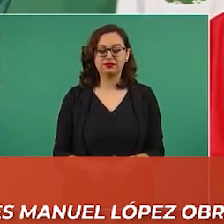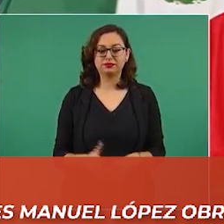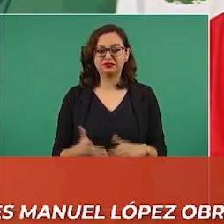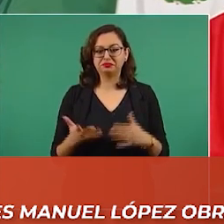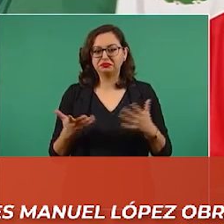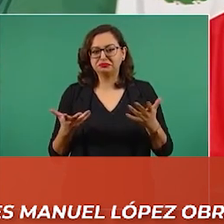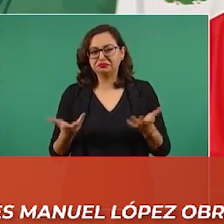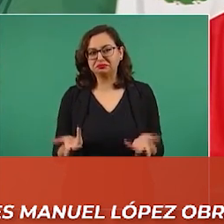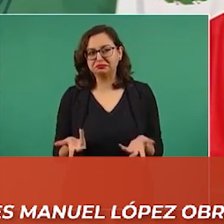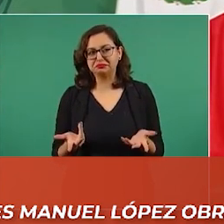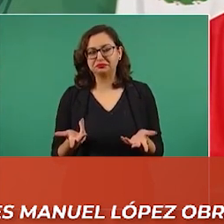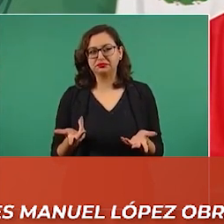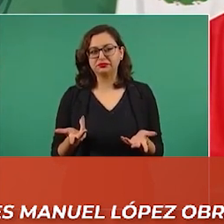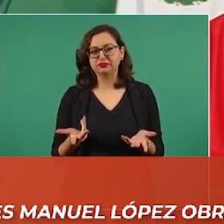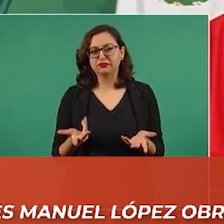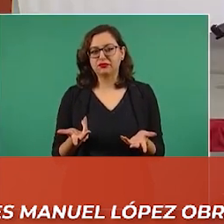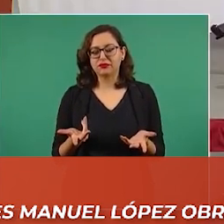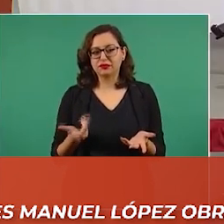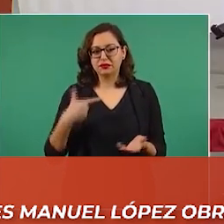escribiendo,